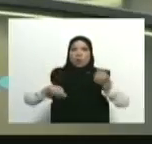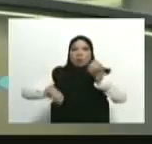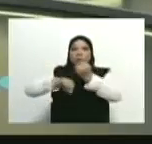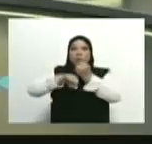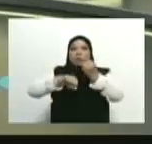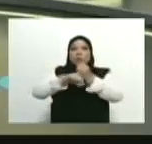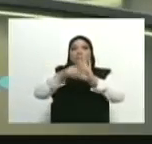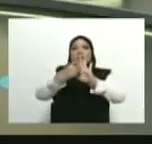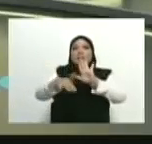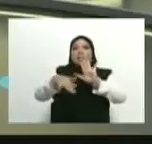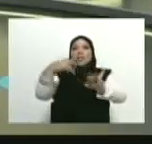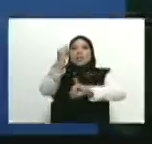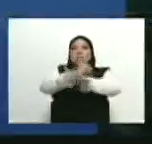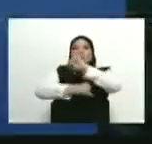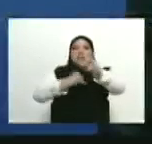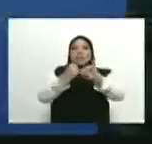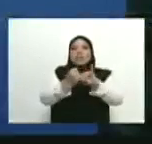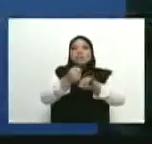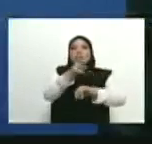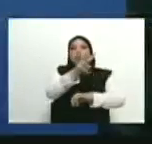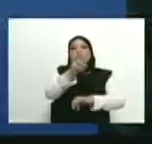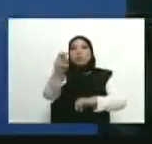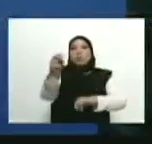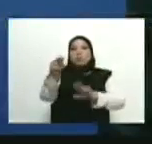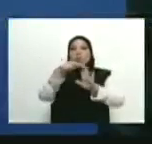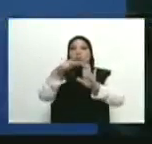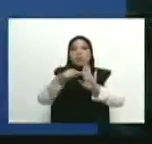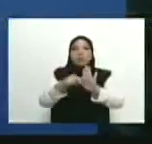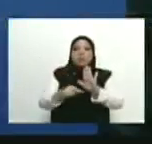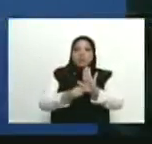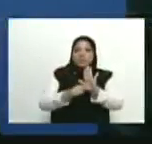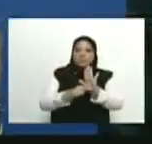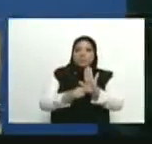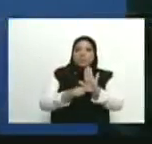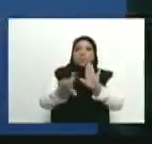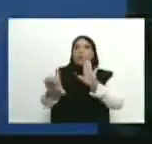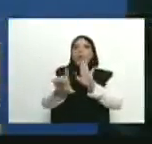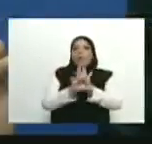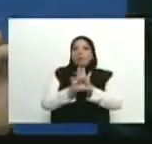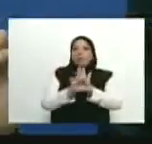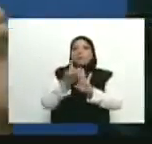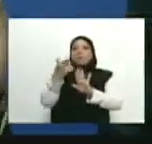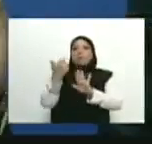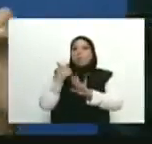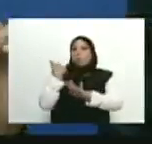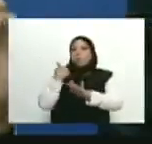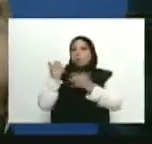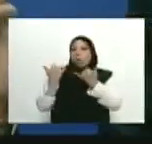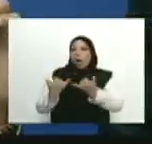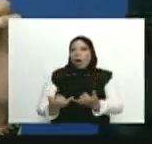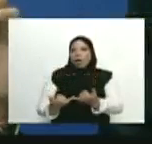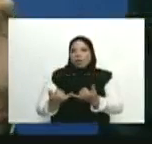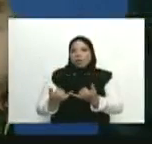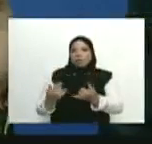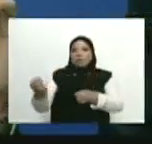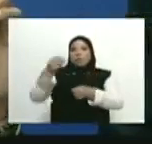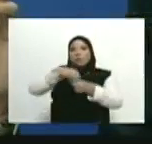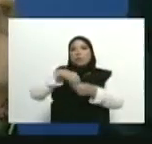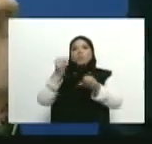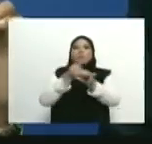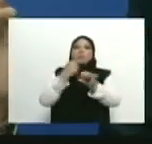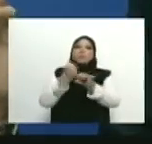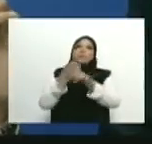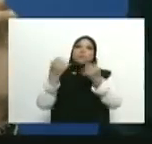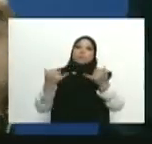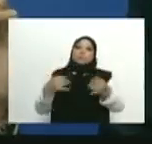aportado al derecho internacional dos grandes instrumentos que en cualquier en la actualidad, cualquier intento de